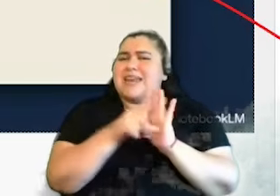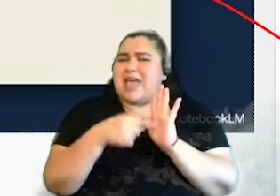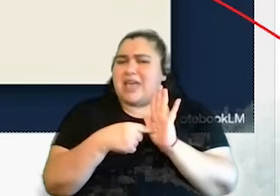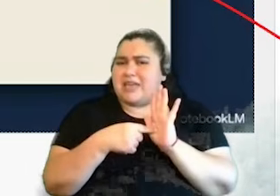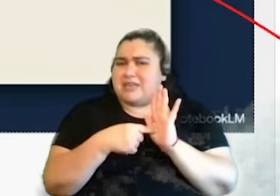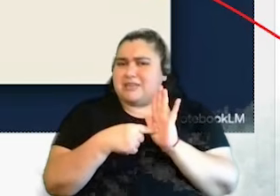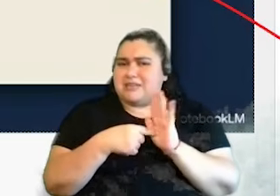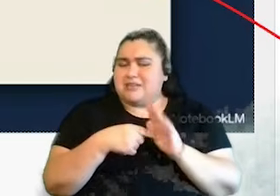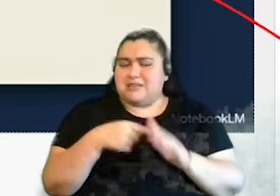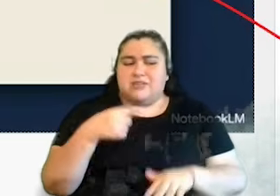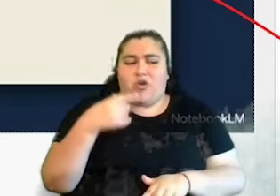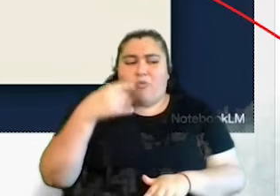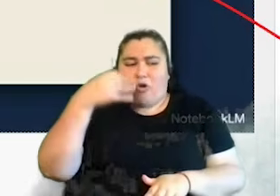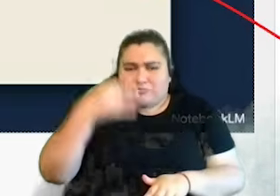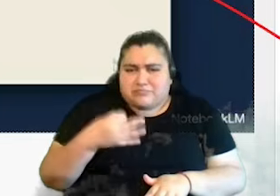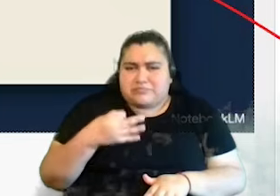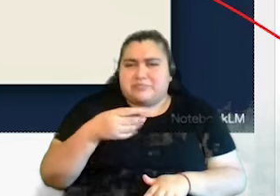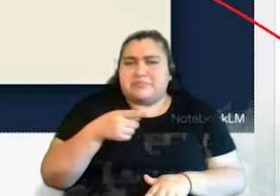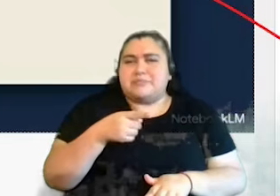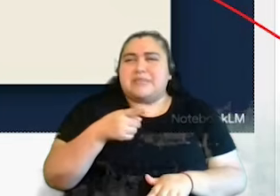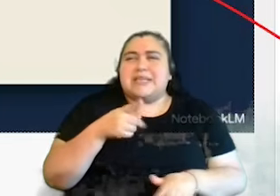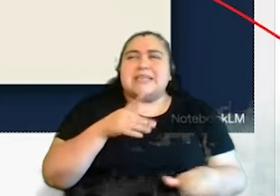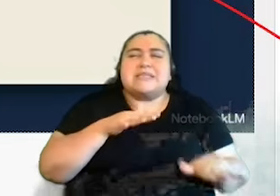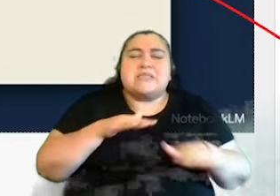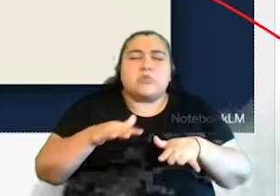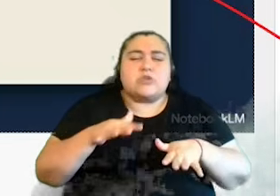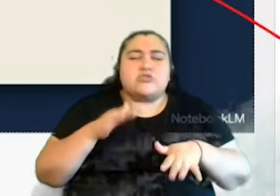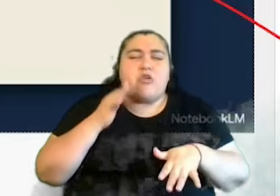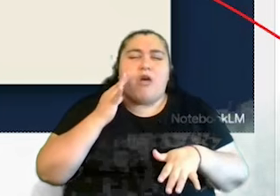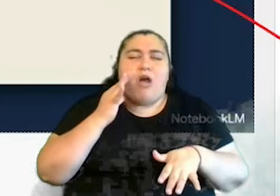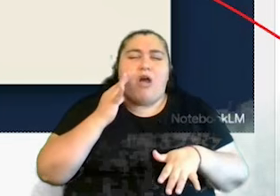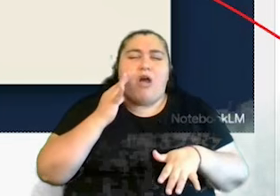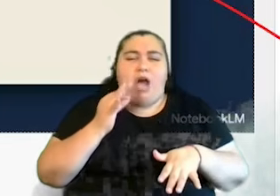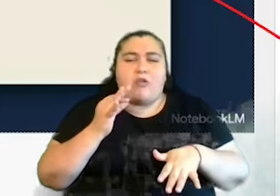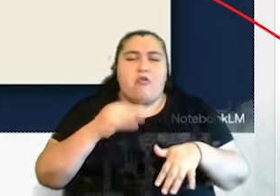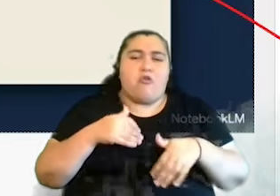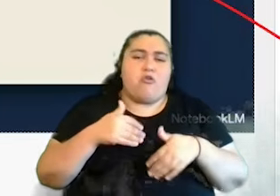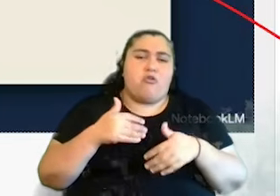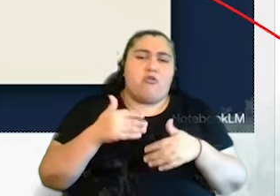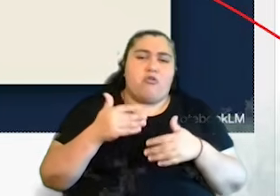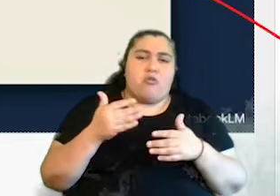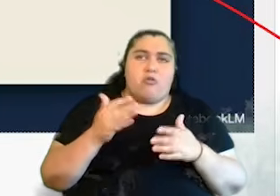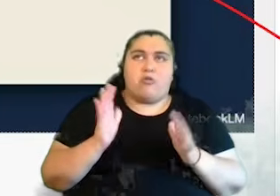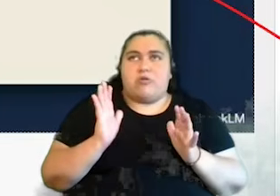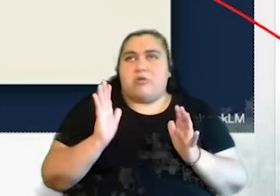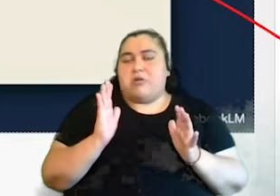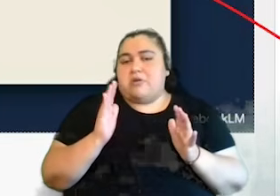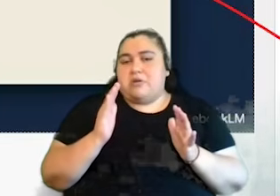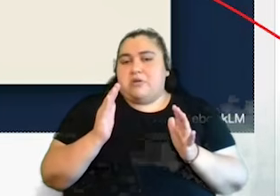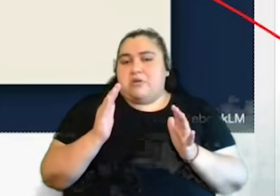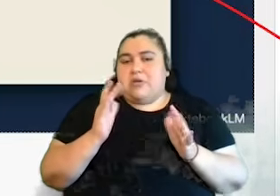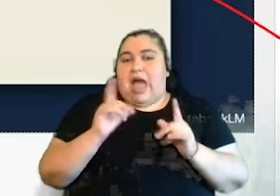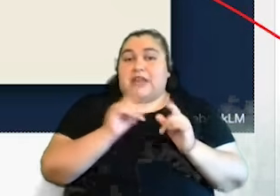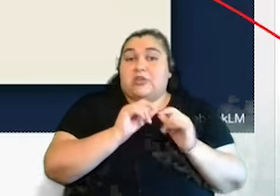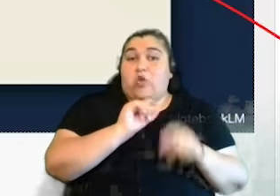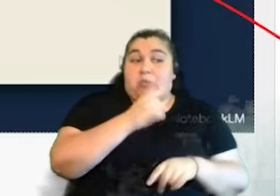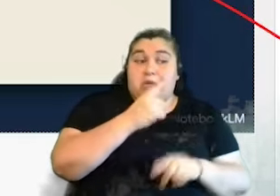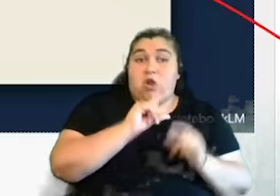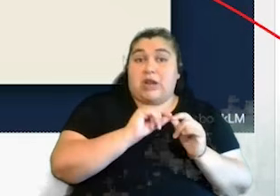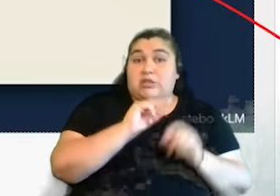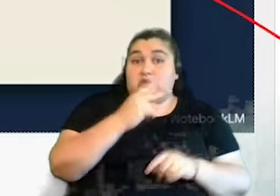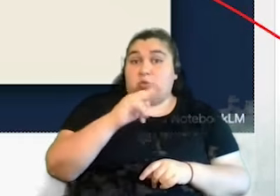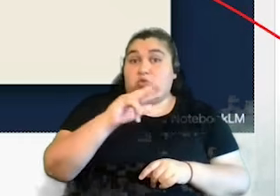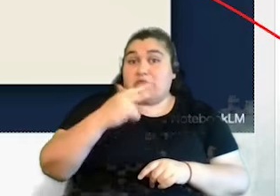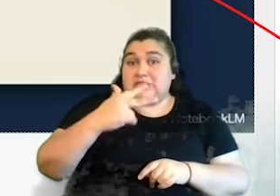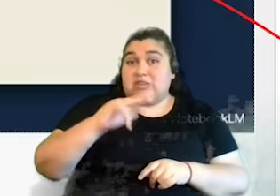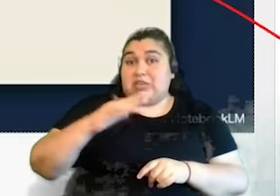resultar de aplicación para aquellos casos que estén, perdón, las conductas tipificadas en los artículos primero, segundo, tercero,